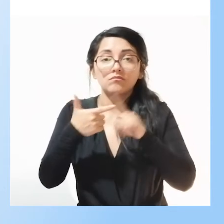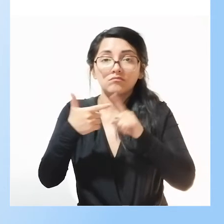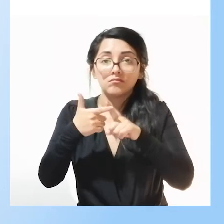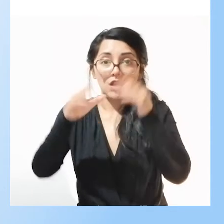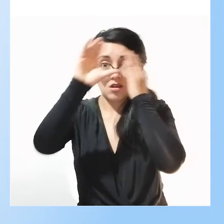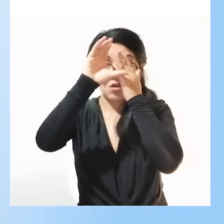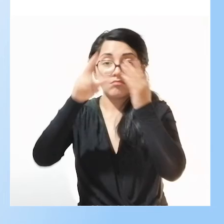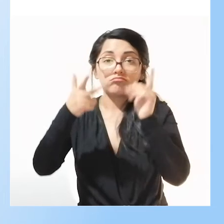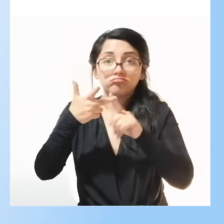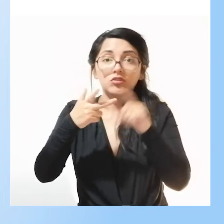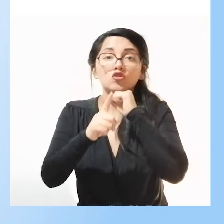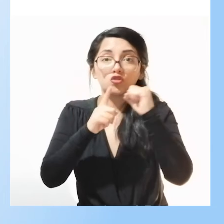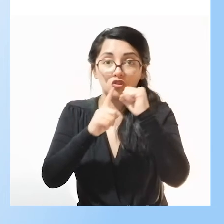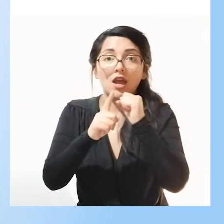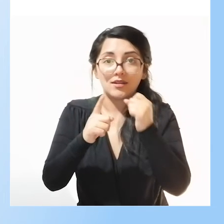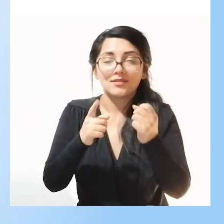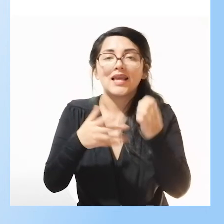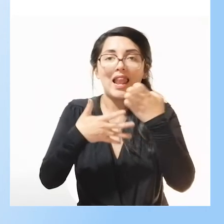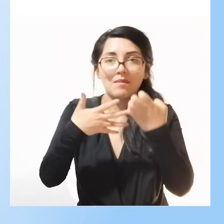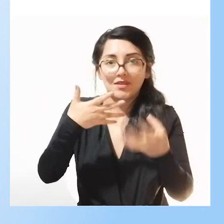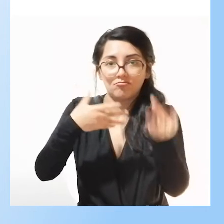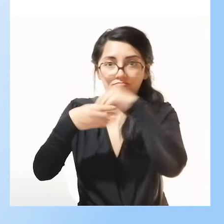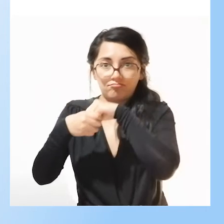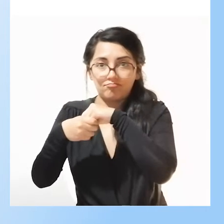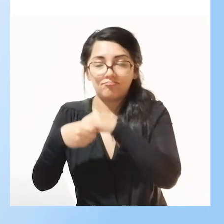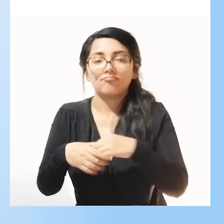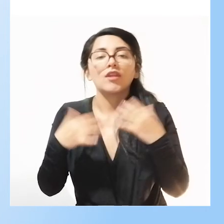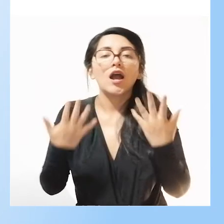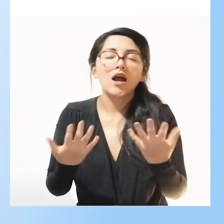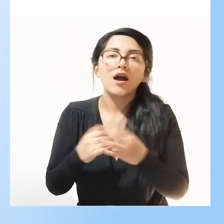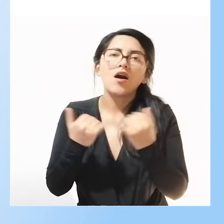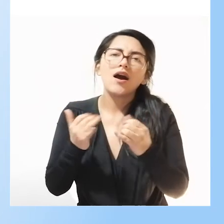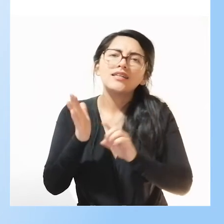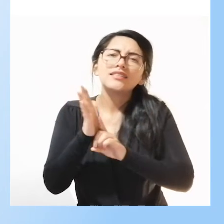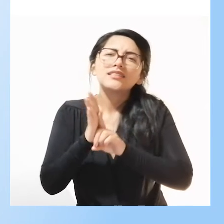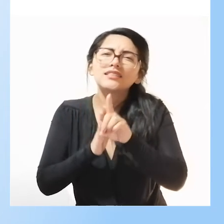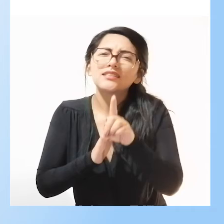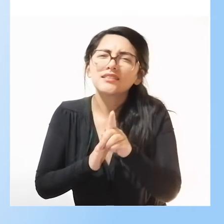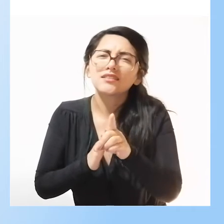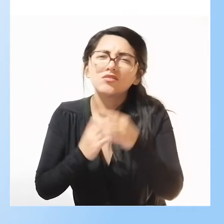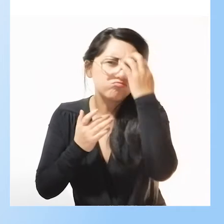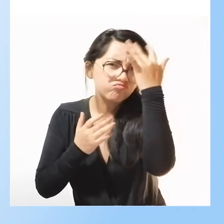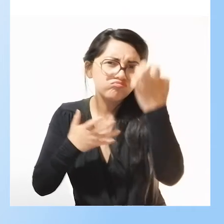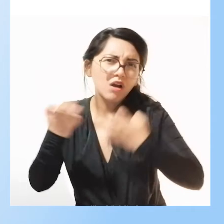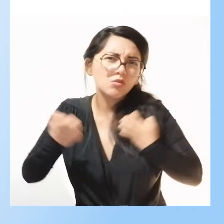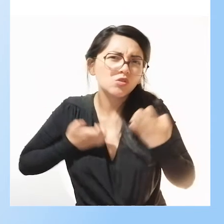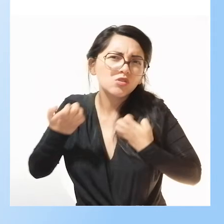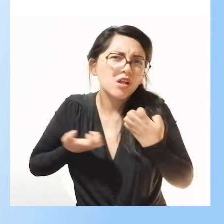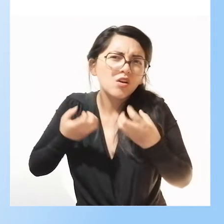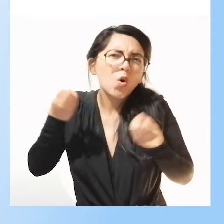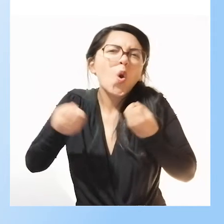y sociales. ¿Y qué aporta el desarrollo de la inteligencia emocional en los procesos de